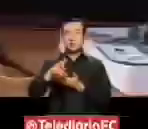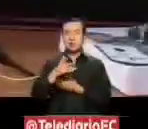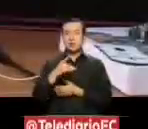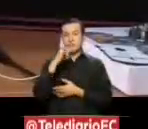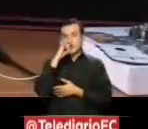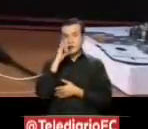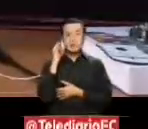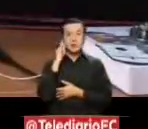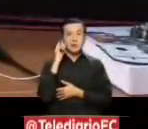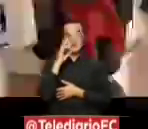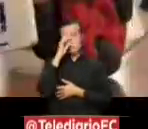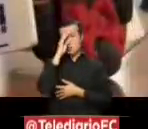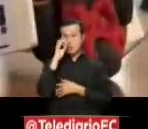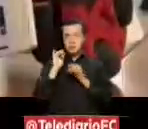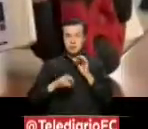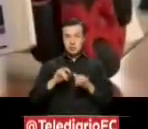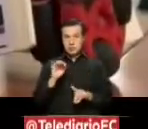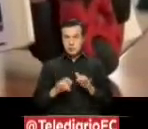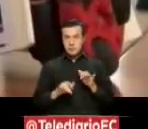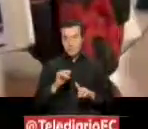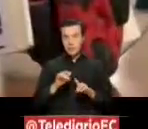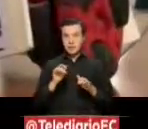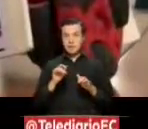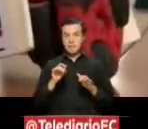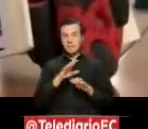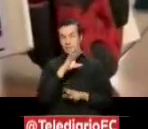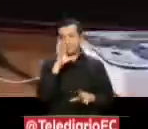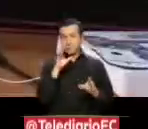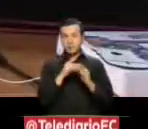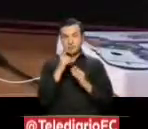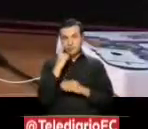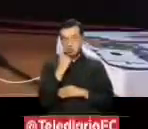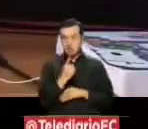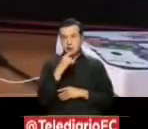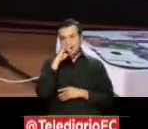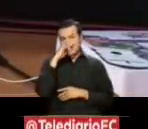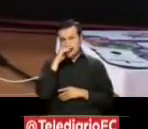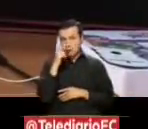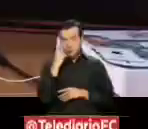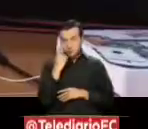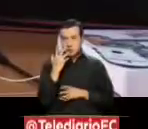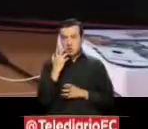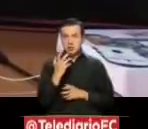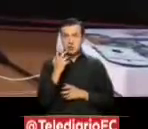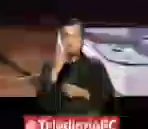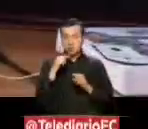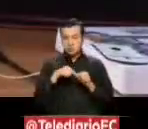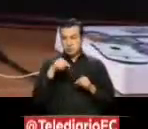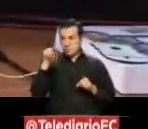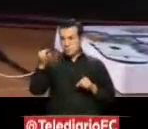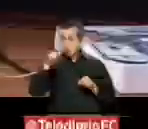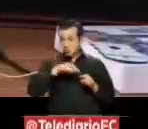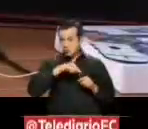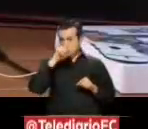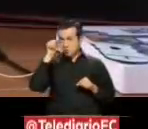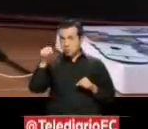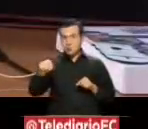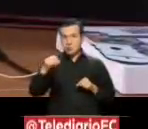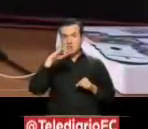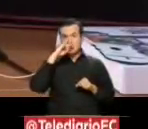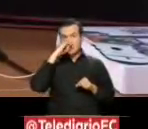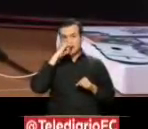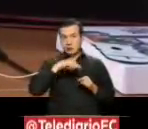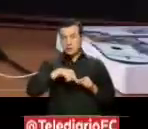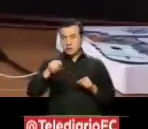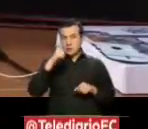que los niños aprendan programación y va a contar con un mapa mental, en donde, por ejemplo, el niño va a decir, yo quiero que de este punto llegue al siguiente punto, el niño tiene que